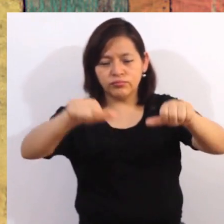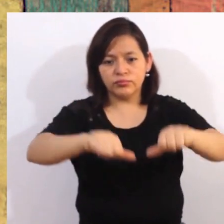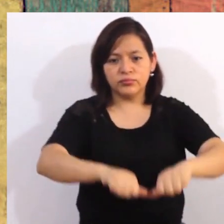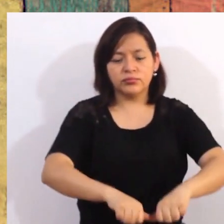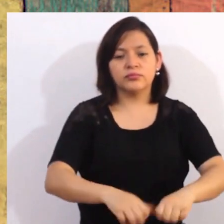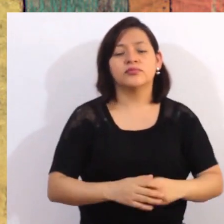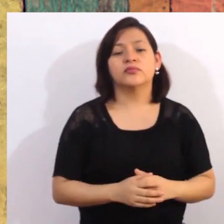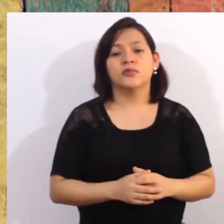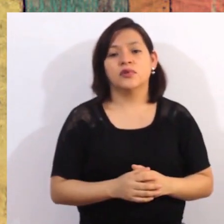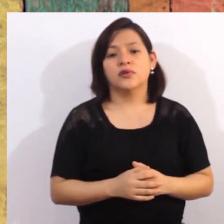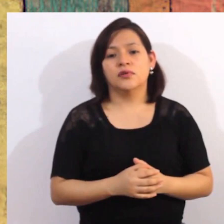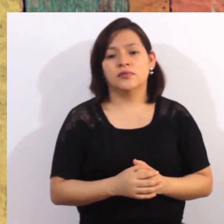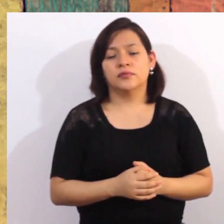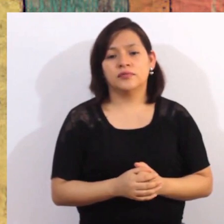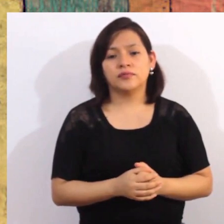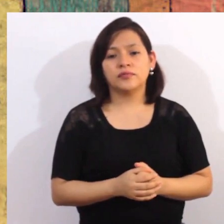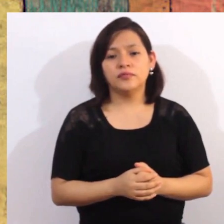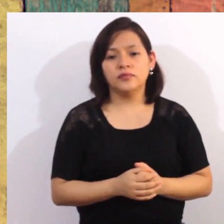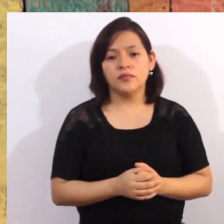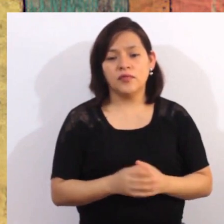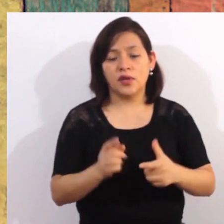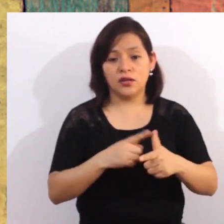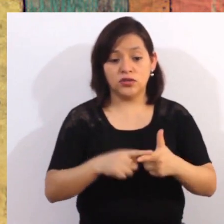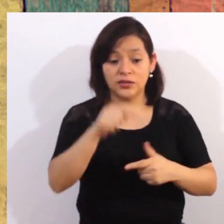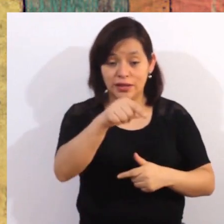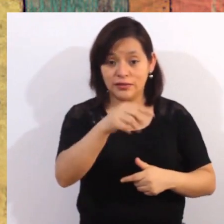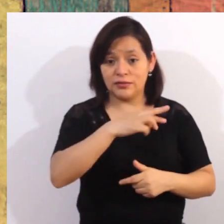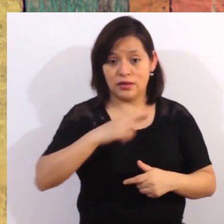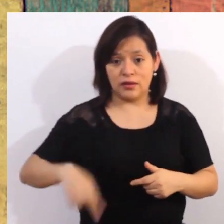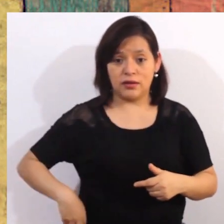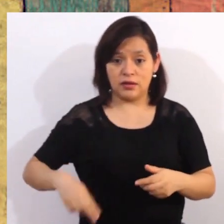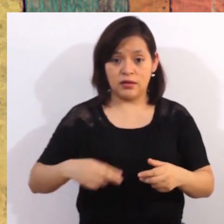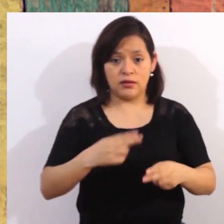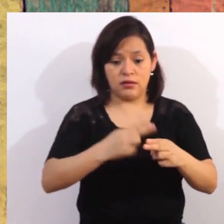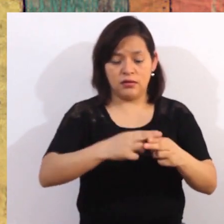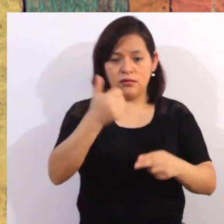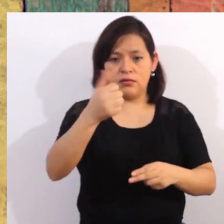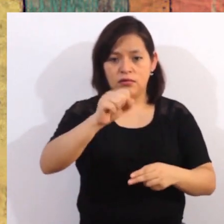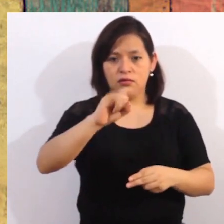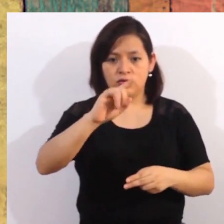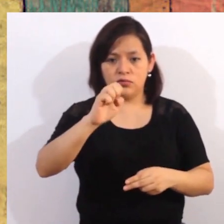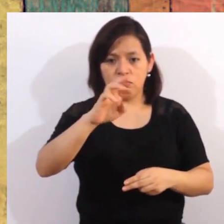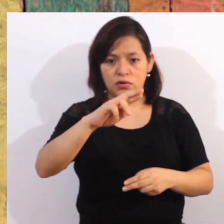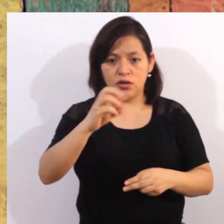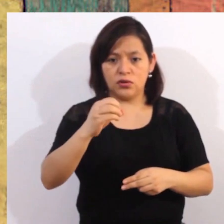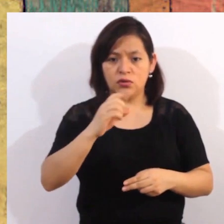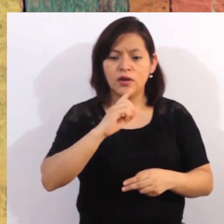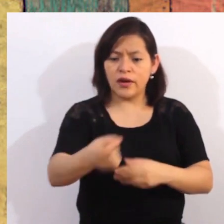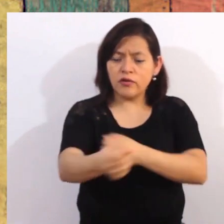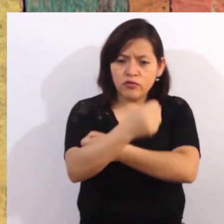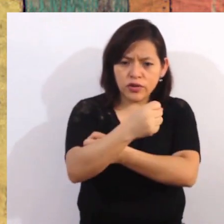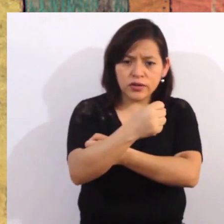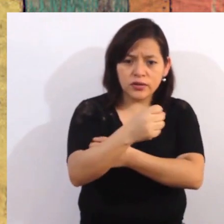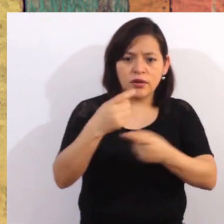que fue el imperio persa. Aunque este rey fue fuerte, definitivamente el imperio